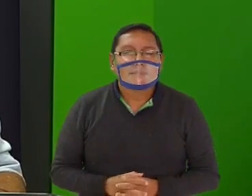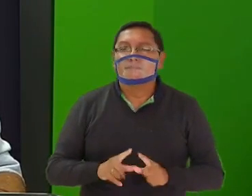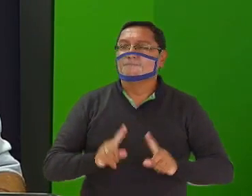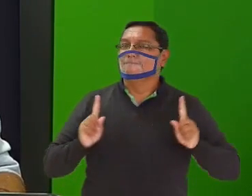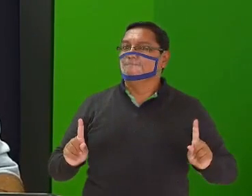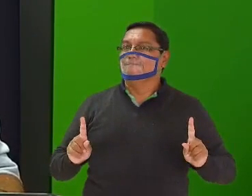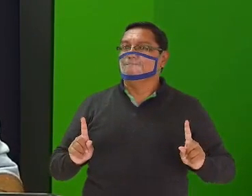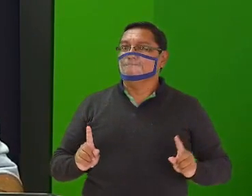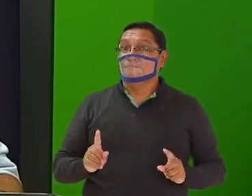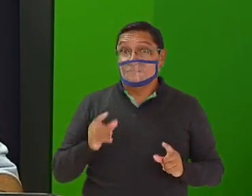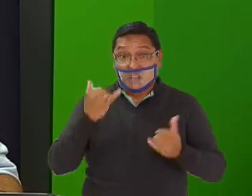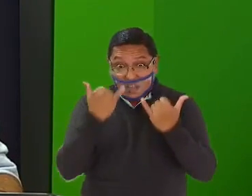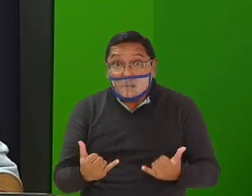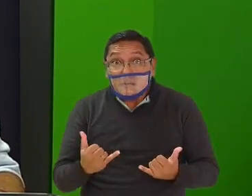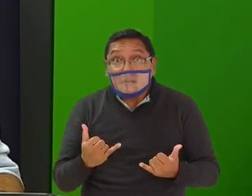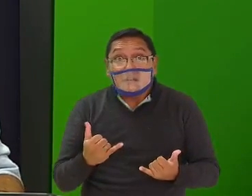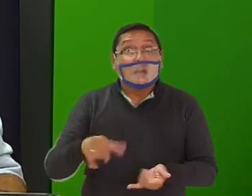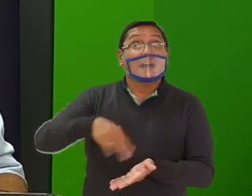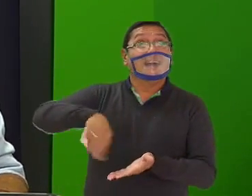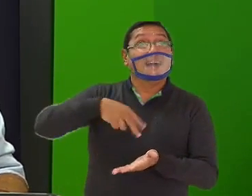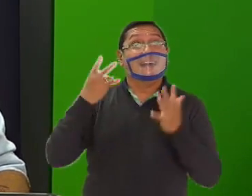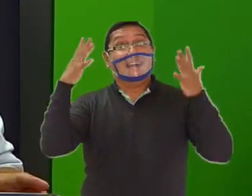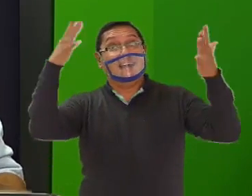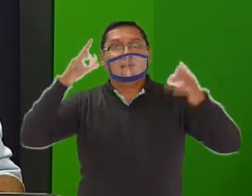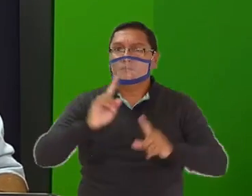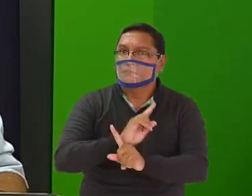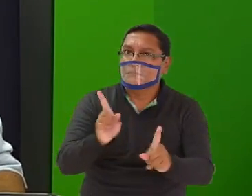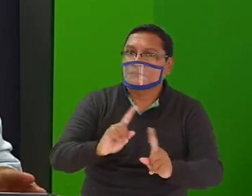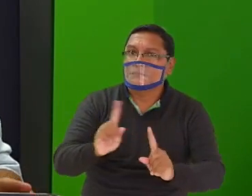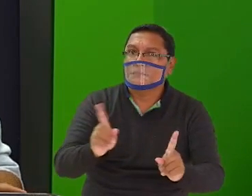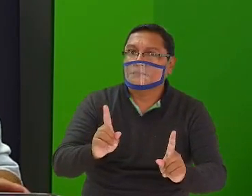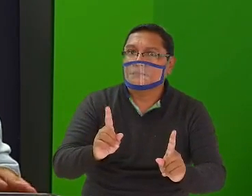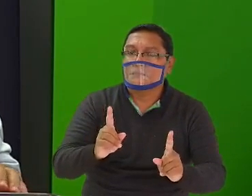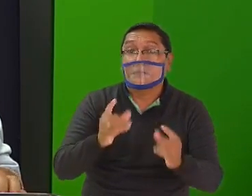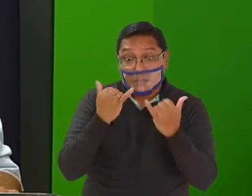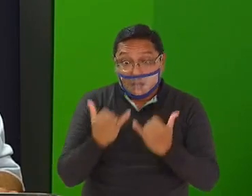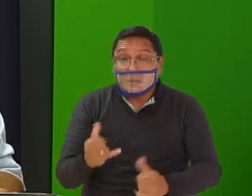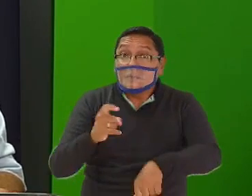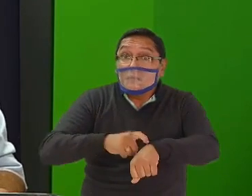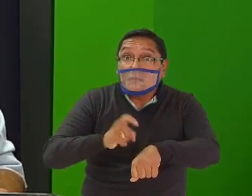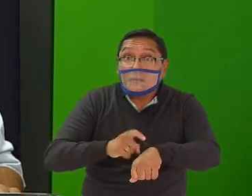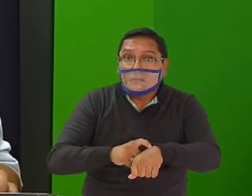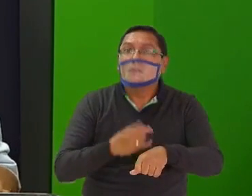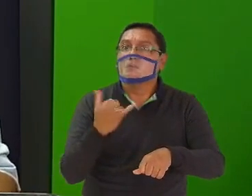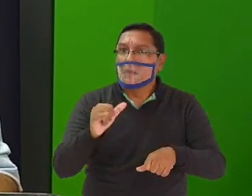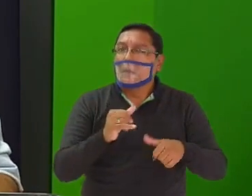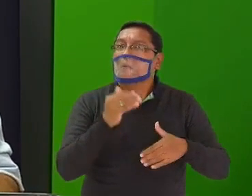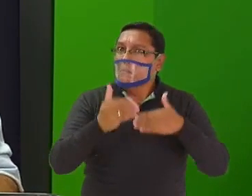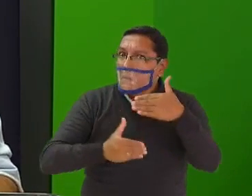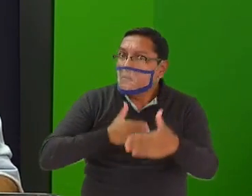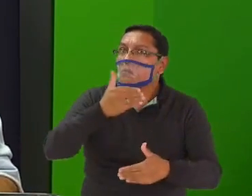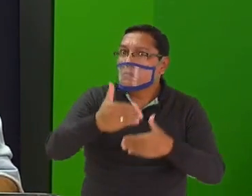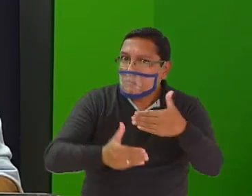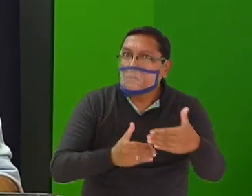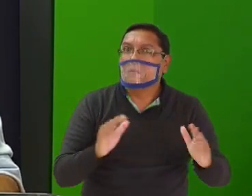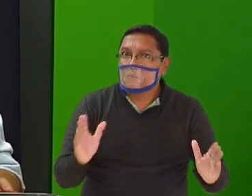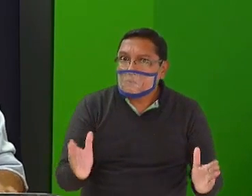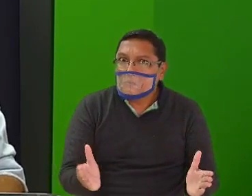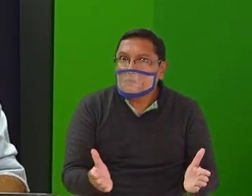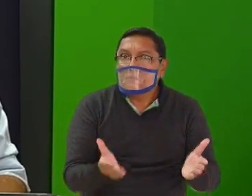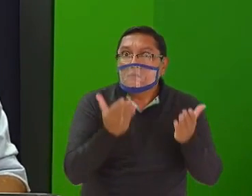de hacer fiesta. Otra vez, lo peor de esta primera ola está pasando, pero estamos combatiendo a un